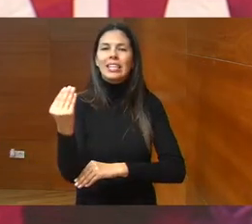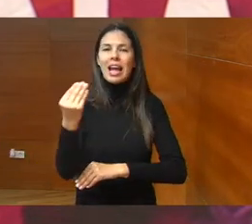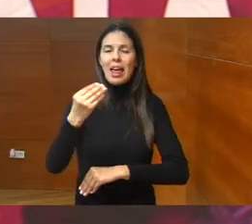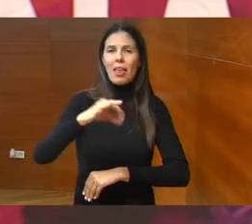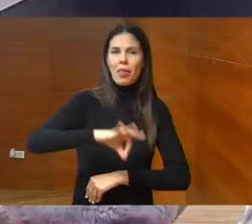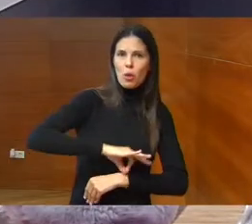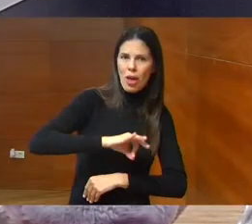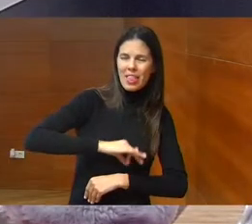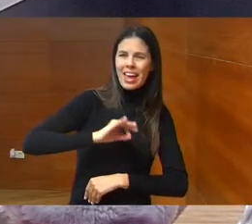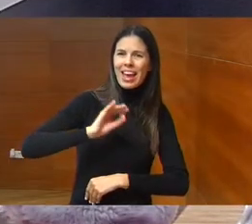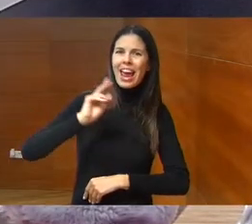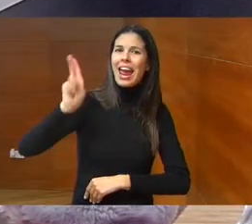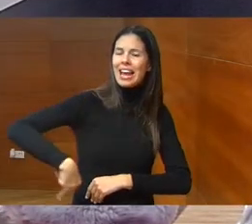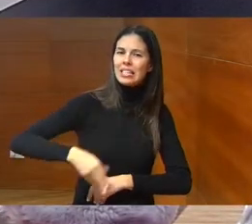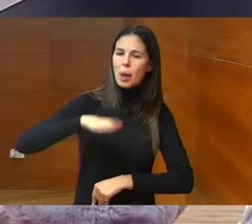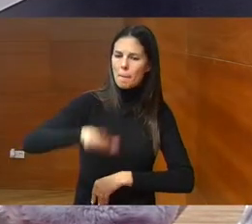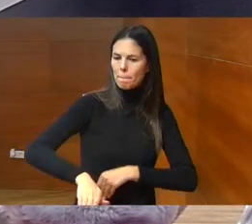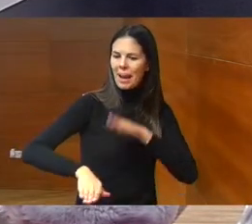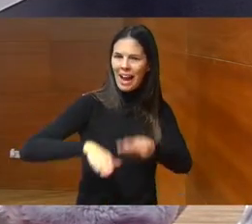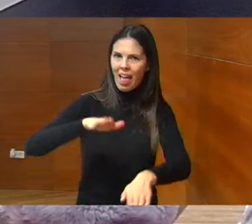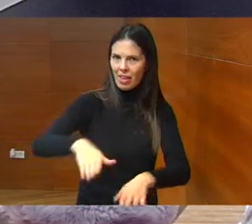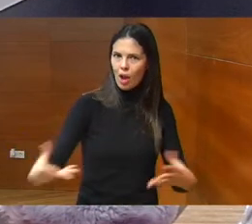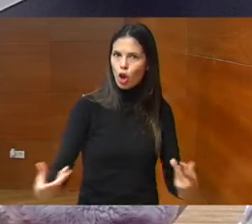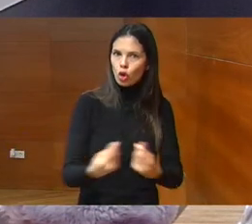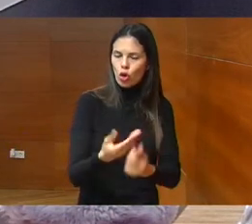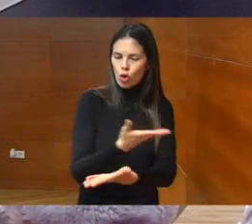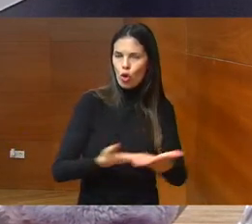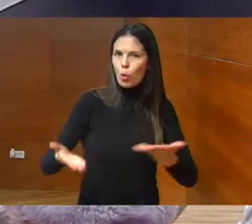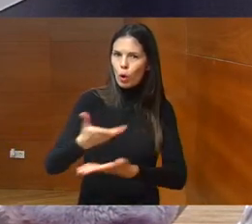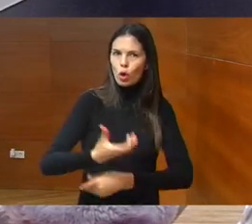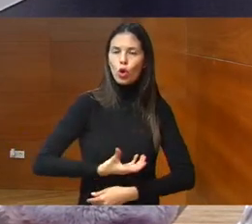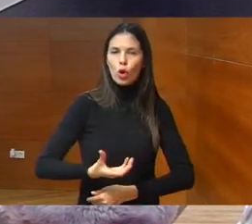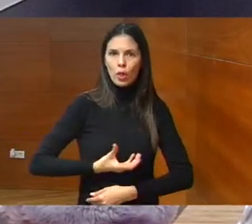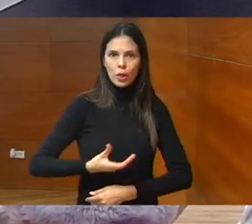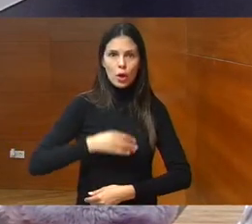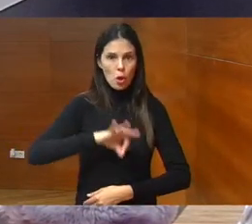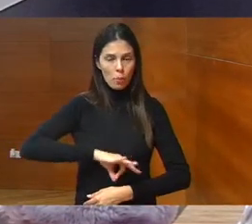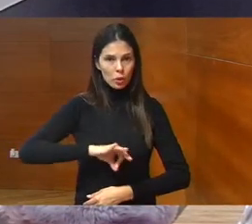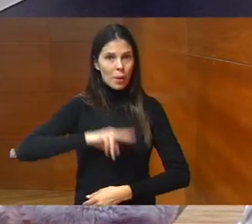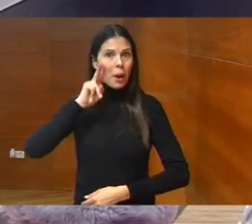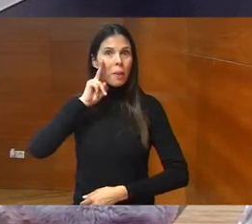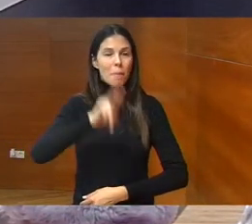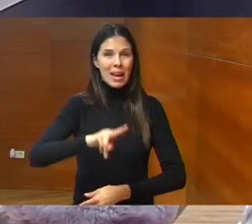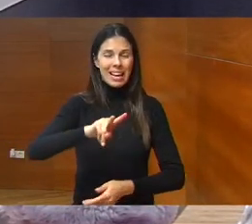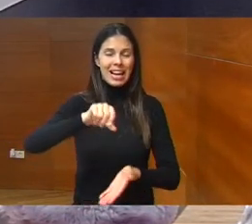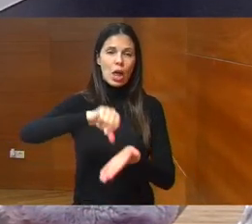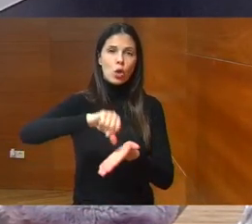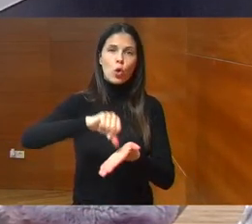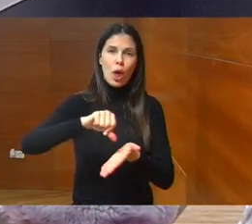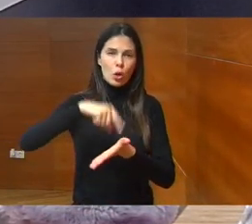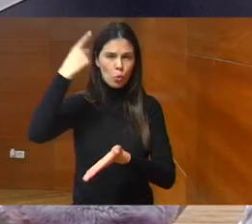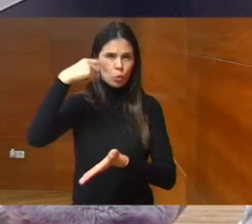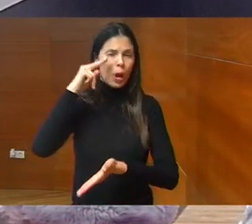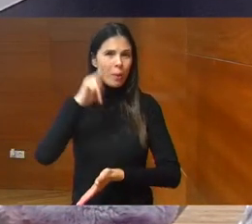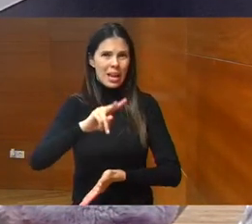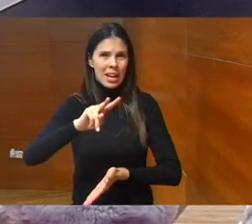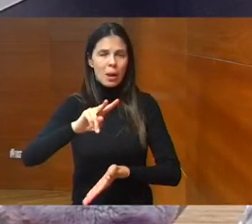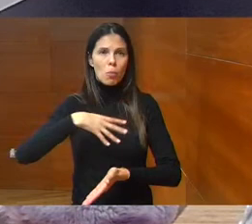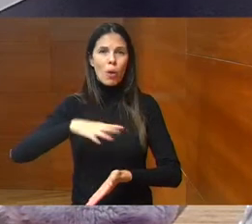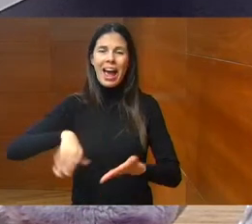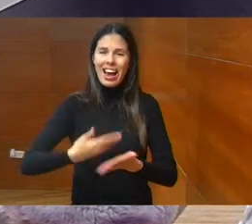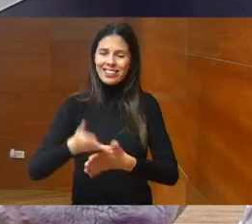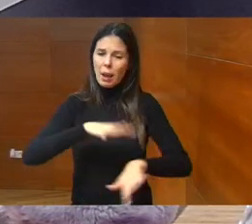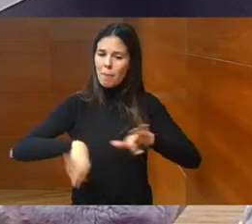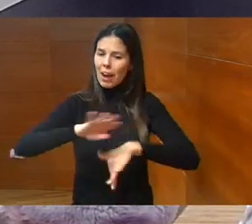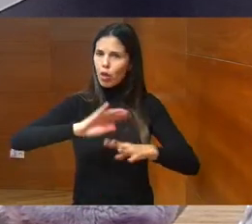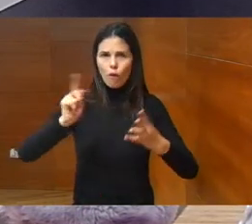he apegada cococeo de pontevedra que a inda puede verse no pasó la cultura hasta finaes de marzo milagro